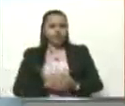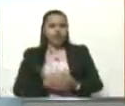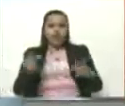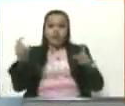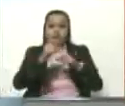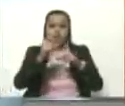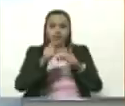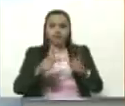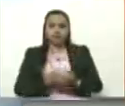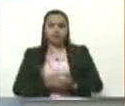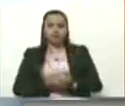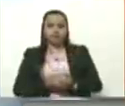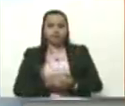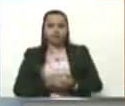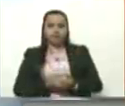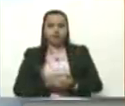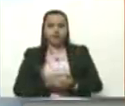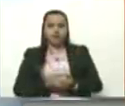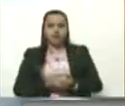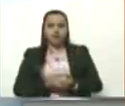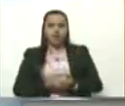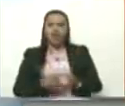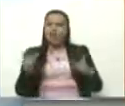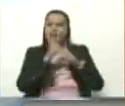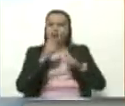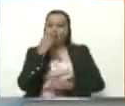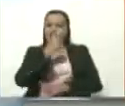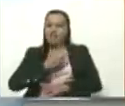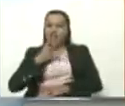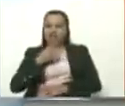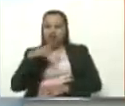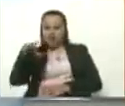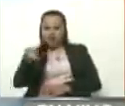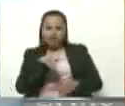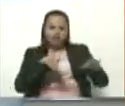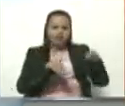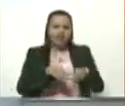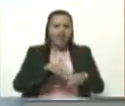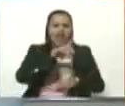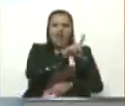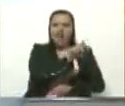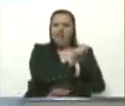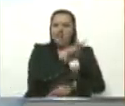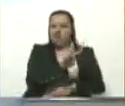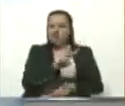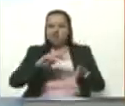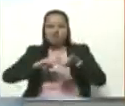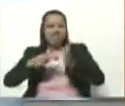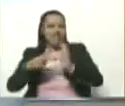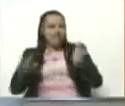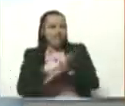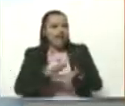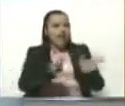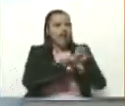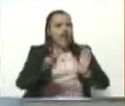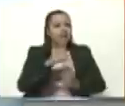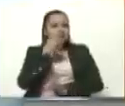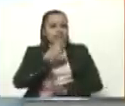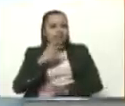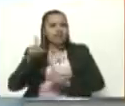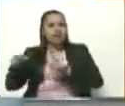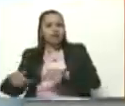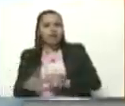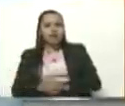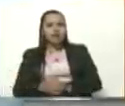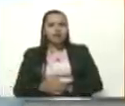palabras se trata de una expresión inglesa creada con las palabras lo que implica ley y warfare que implica